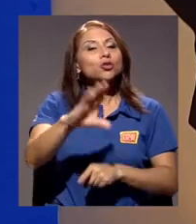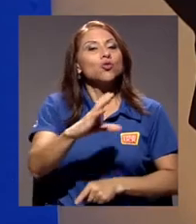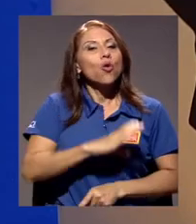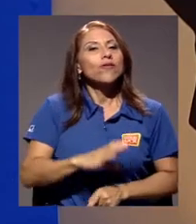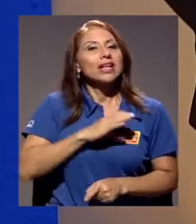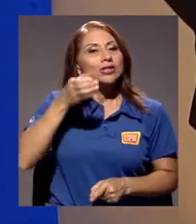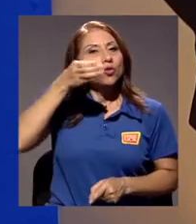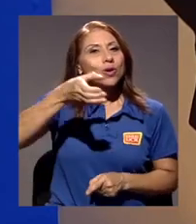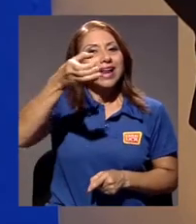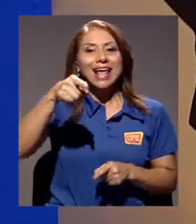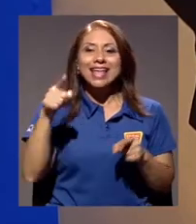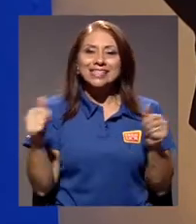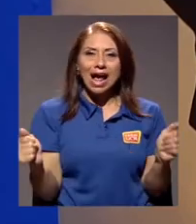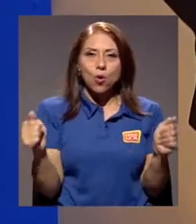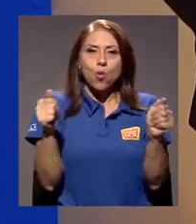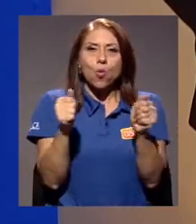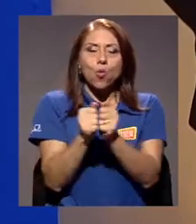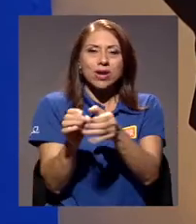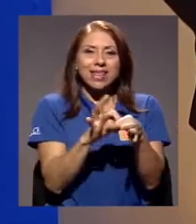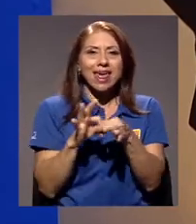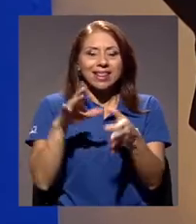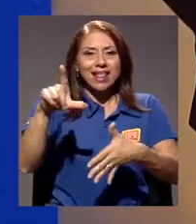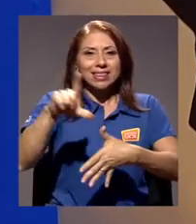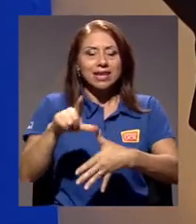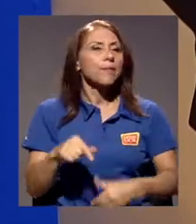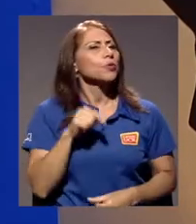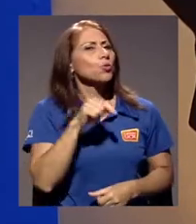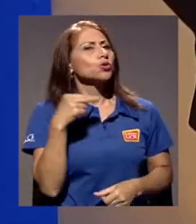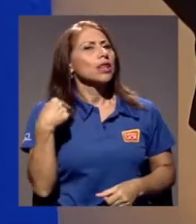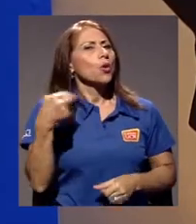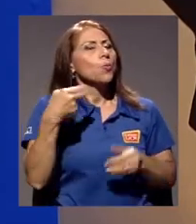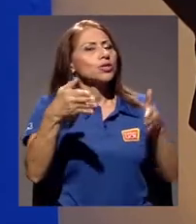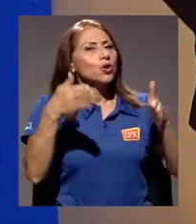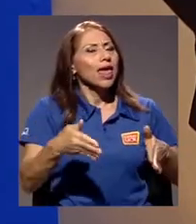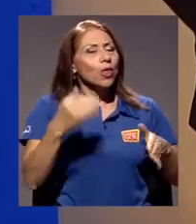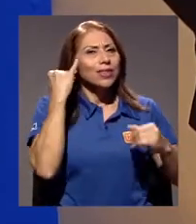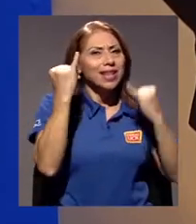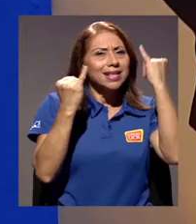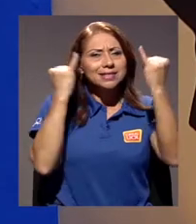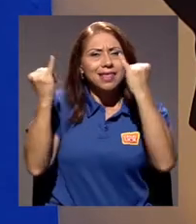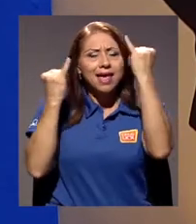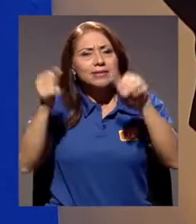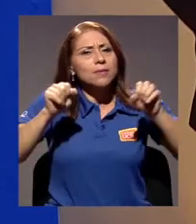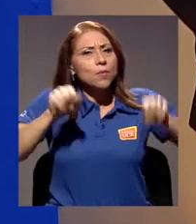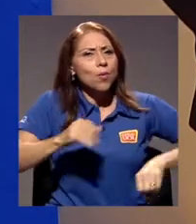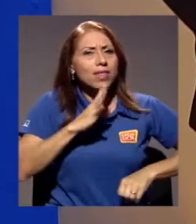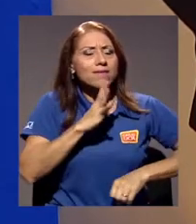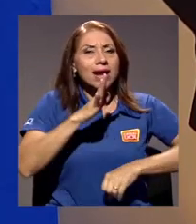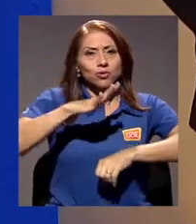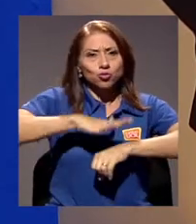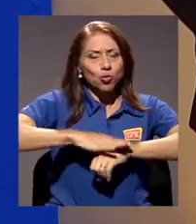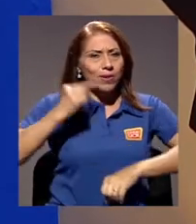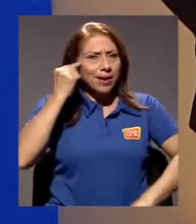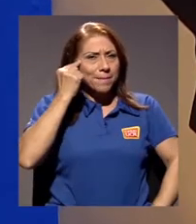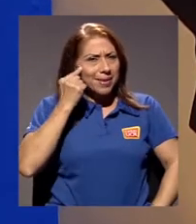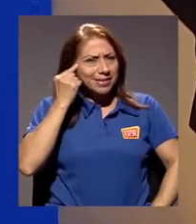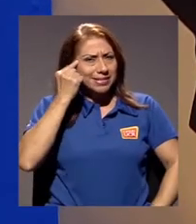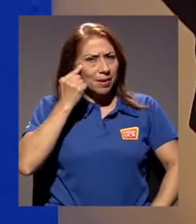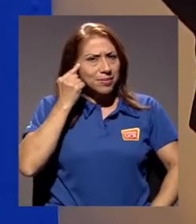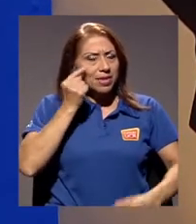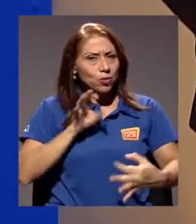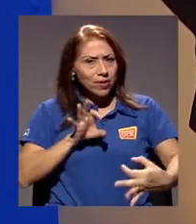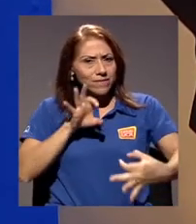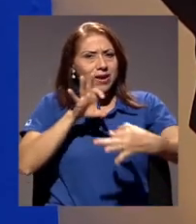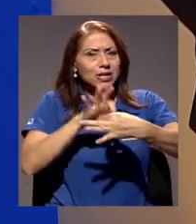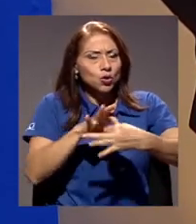unidad latina usted como historiador de las ideas puede hablarnos de el pensamiento en relación con